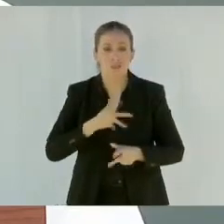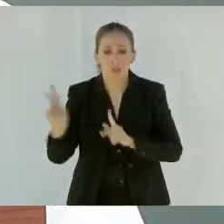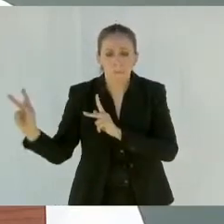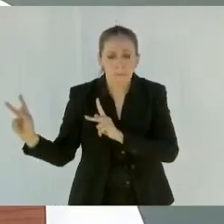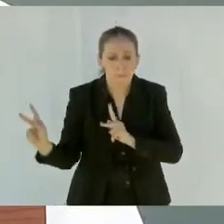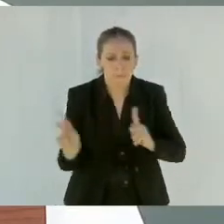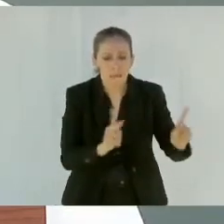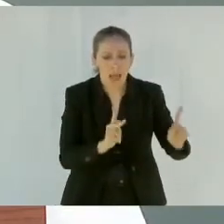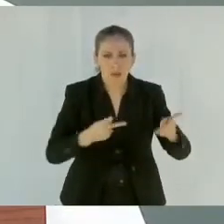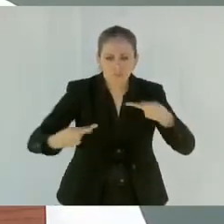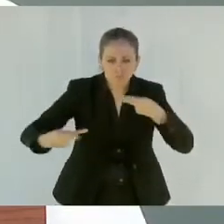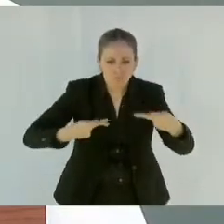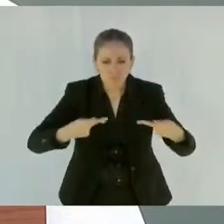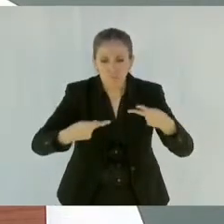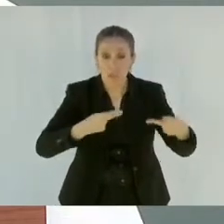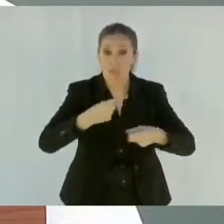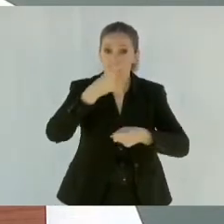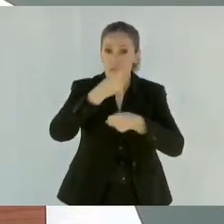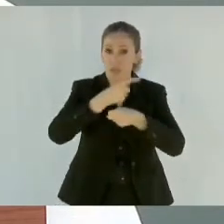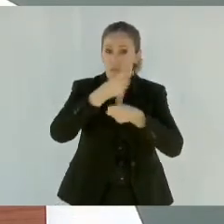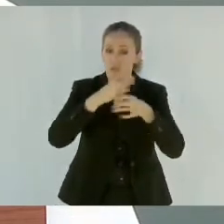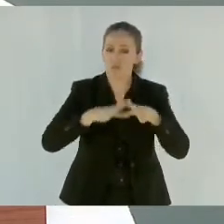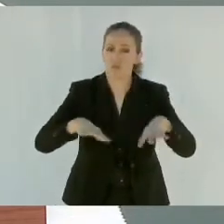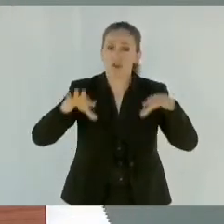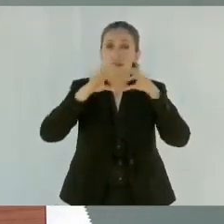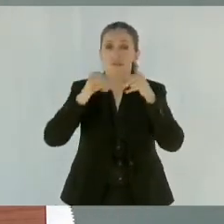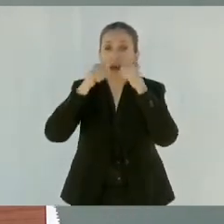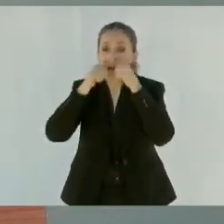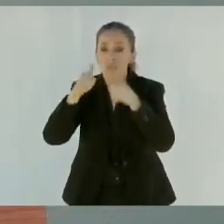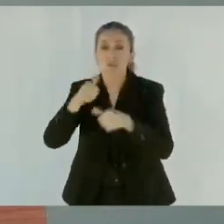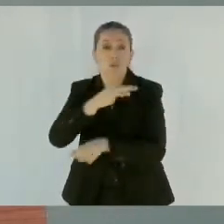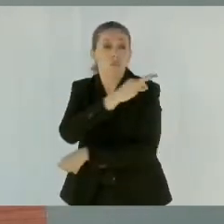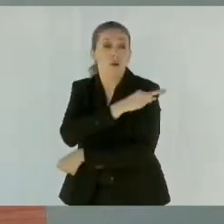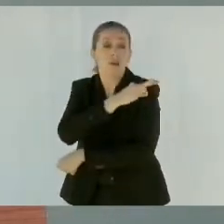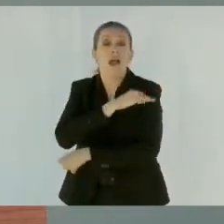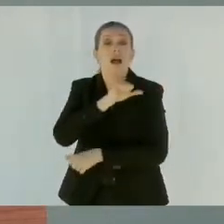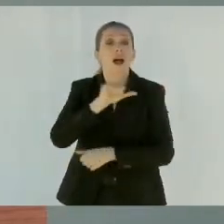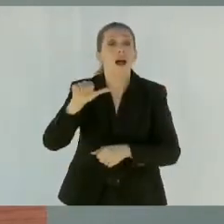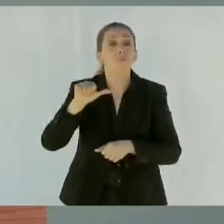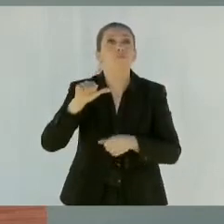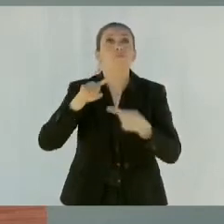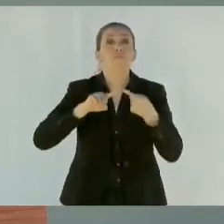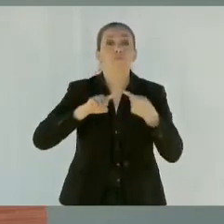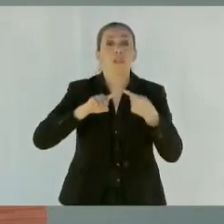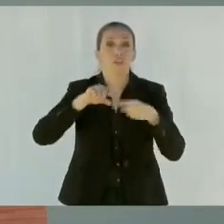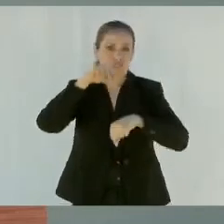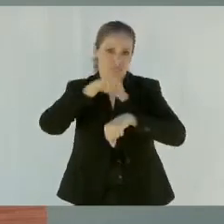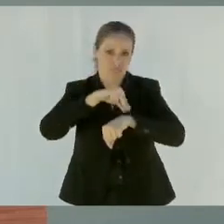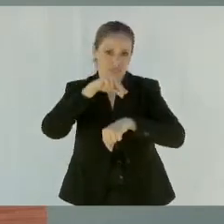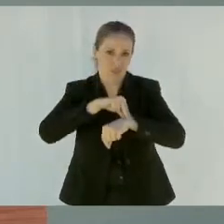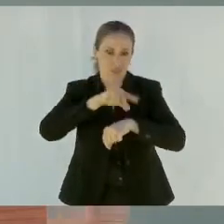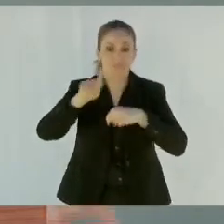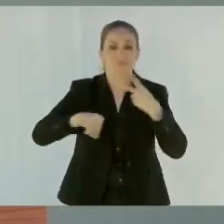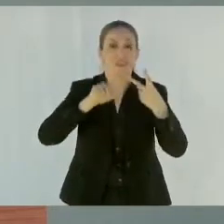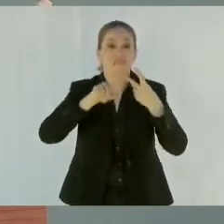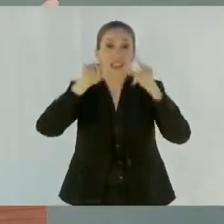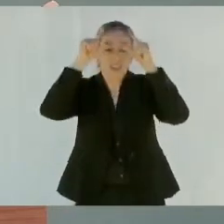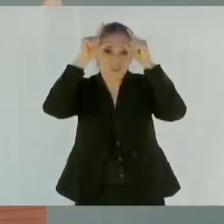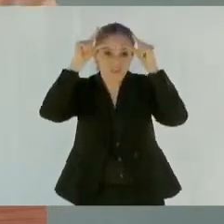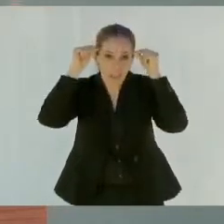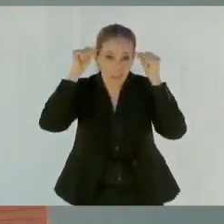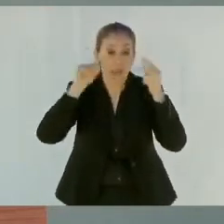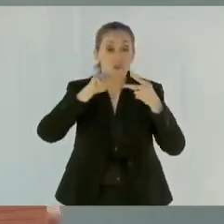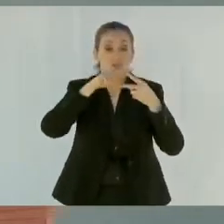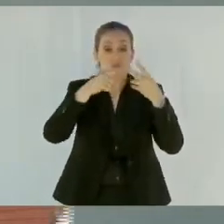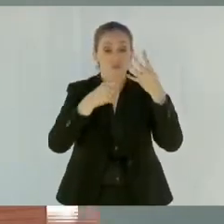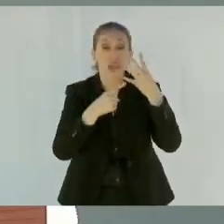a los trabajadores que están en hospitales COVID, públicos o privados. Una vez que